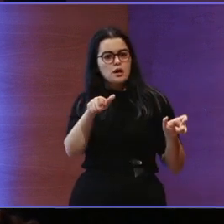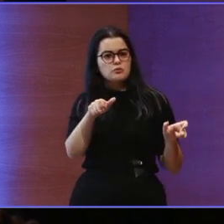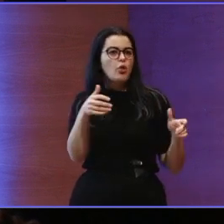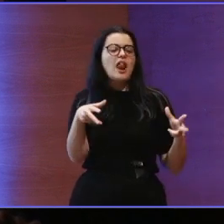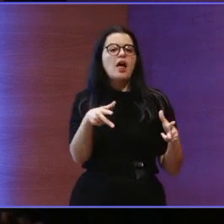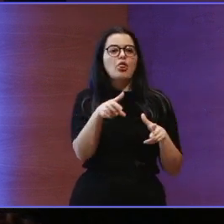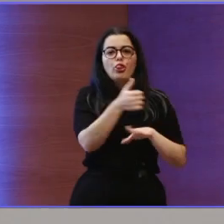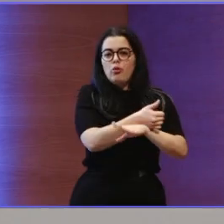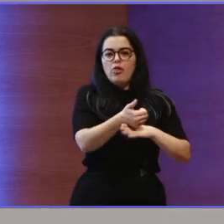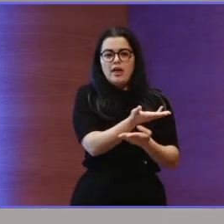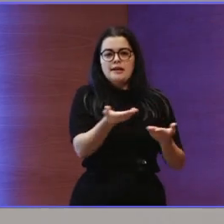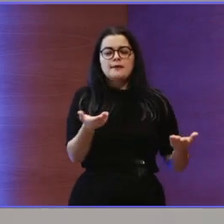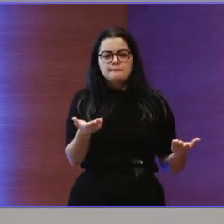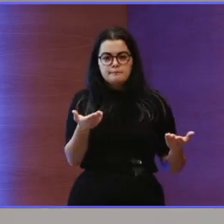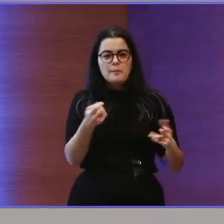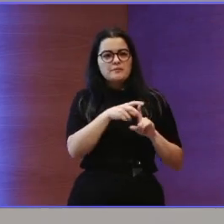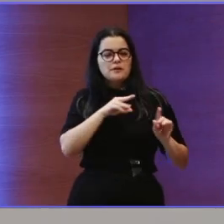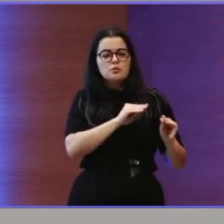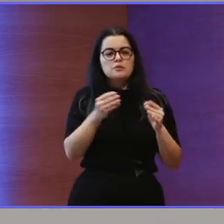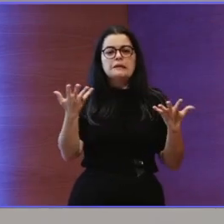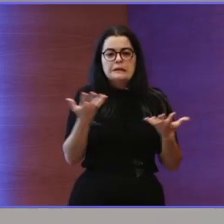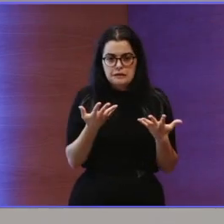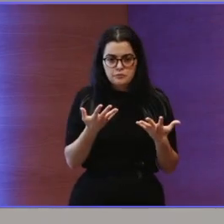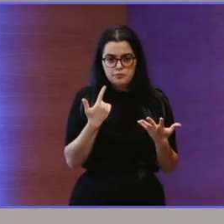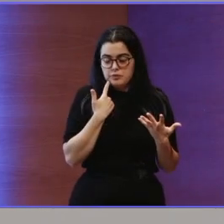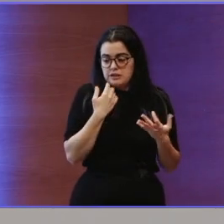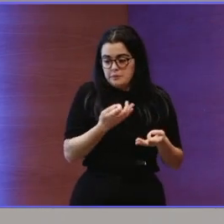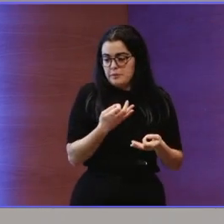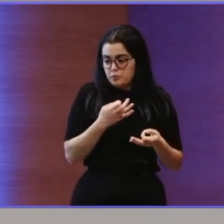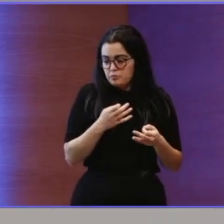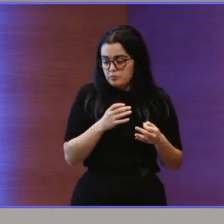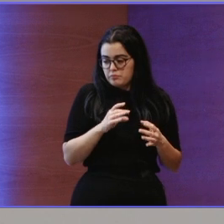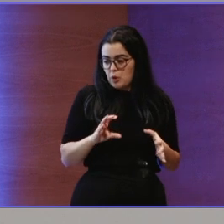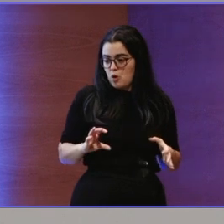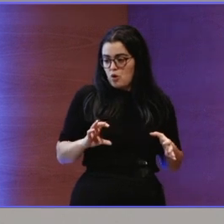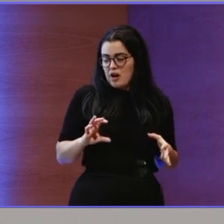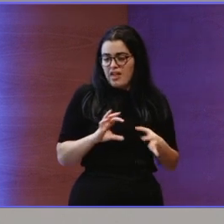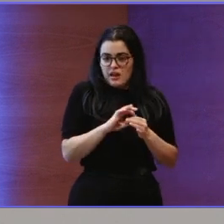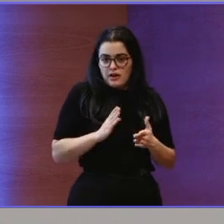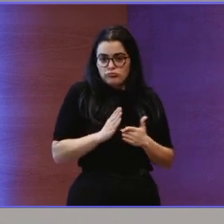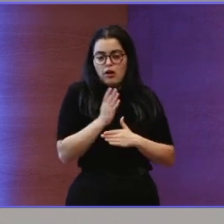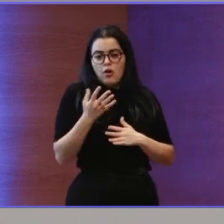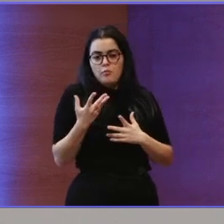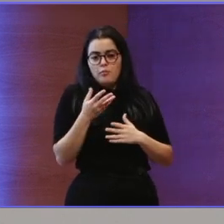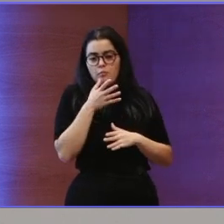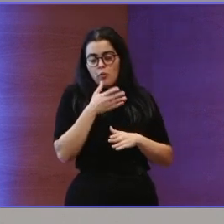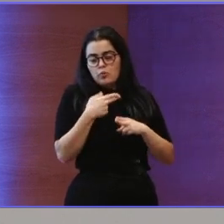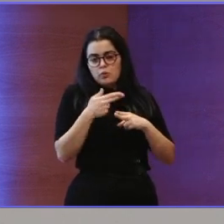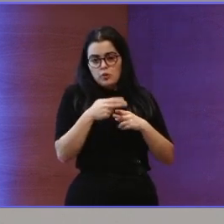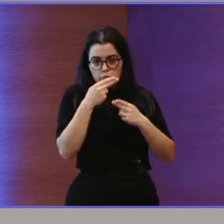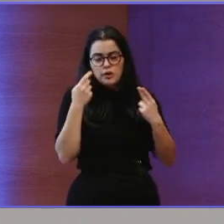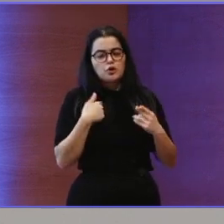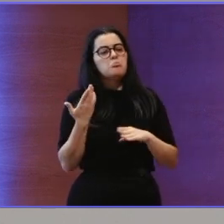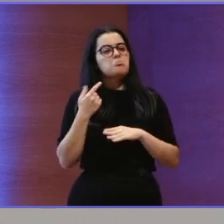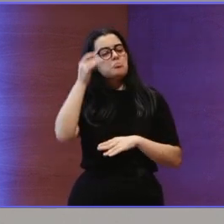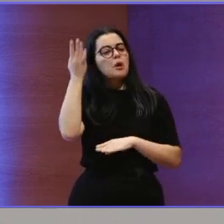la ciudadanía que que es Eh bueno que está interpelada por las políticas públicas a mí se me ocurre proponer el enfoque